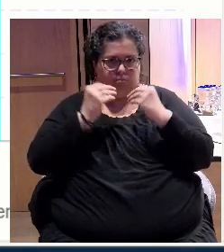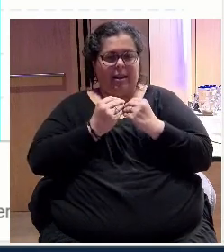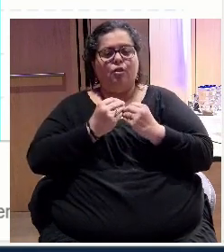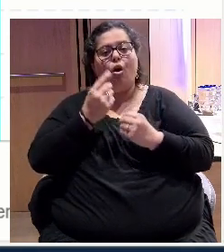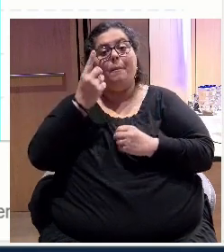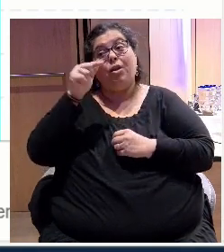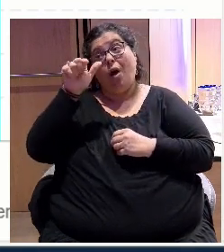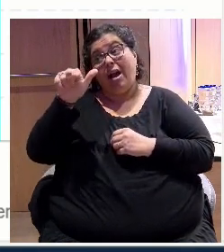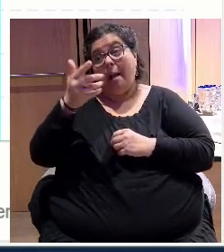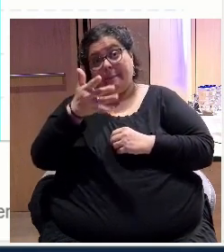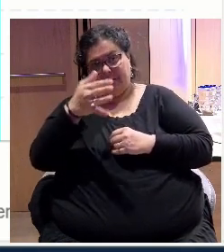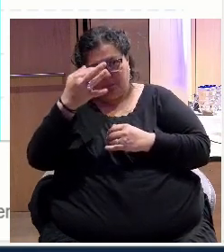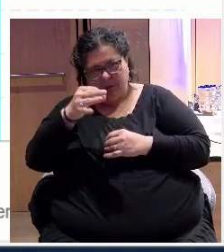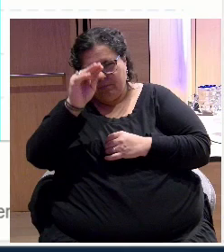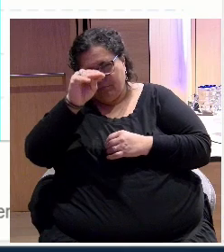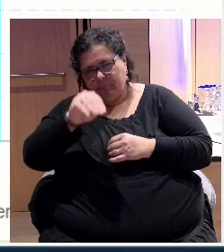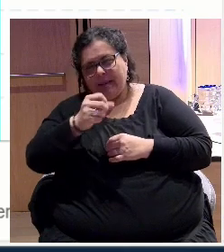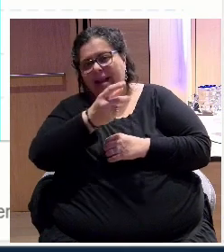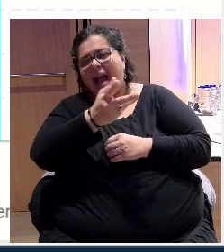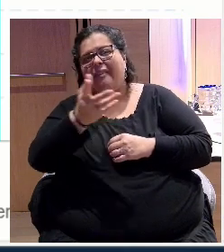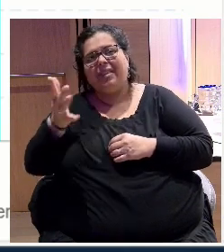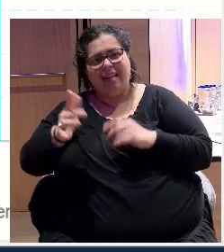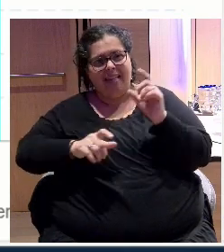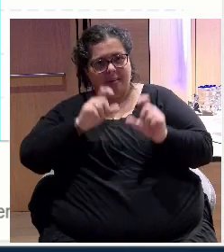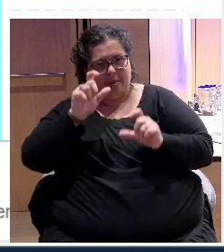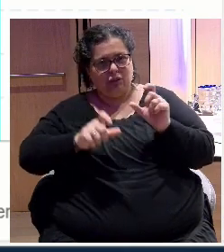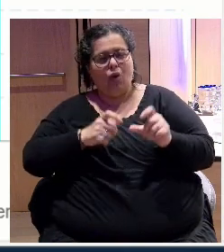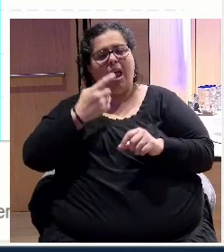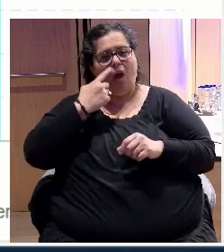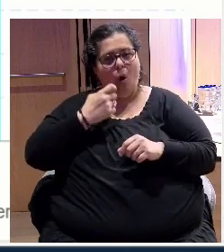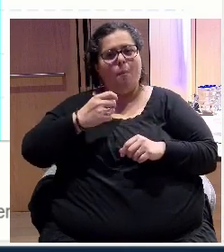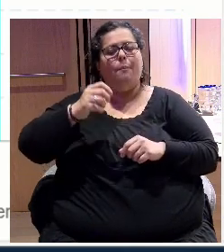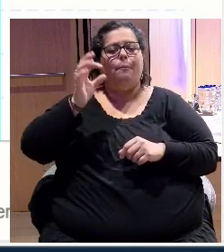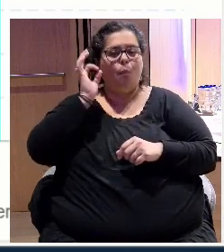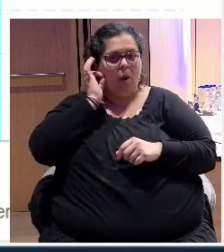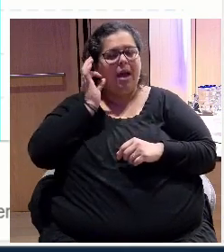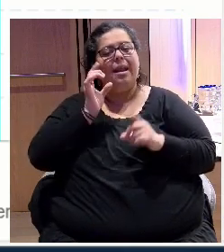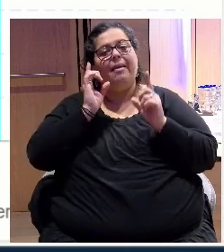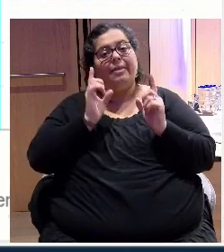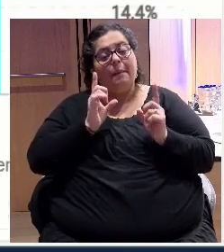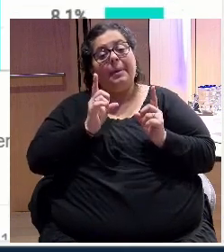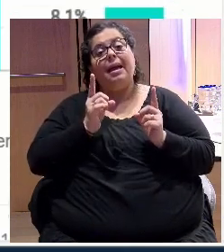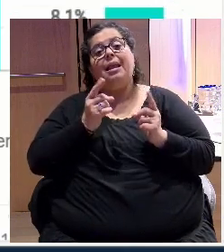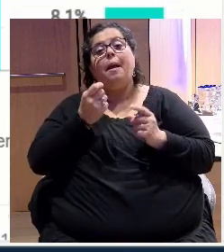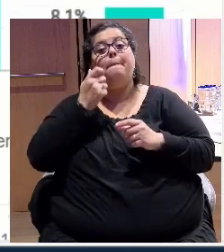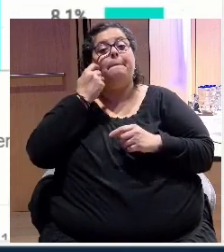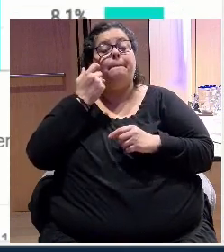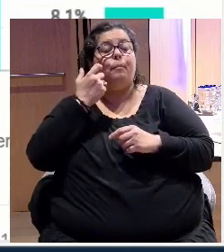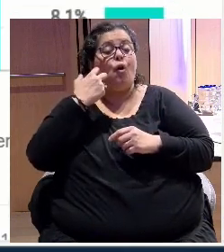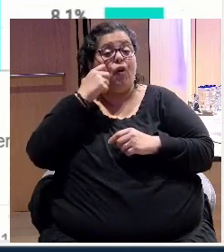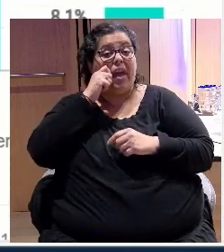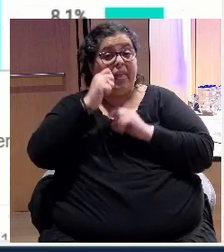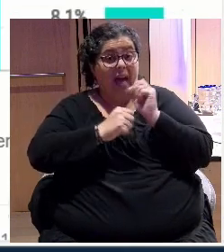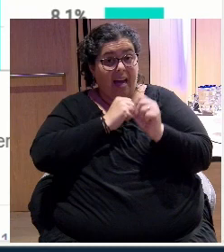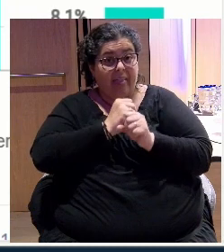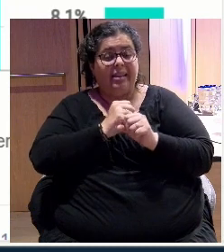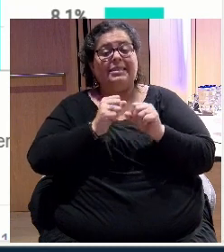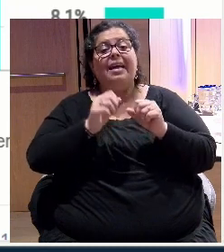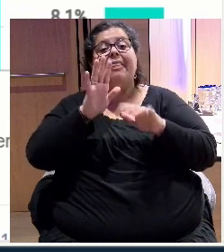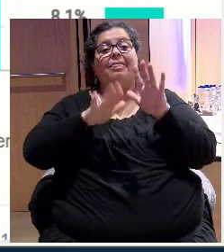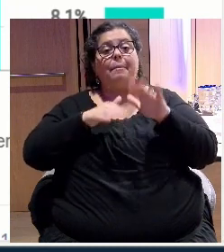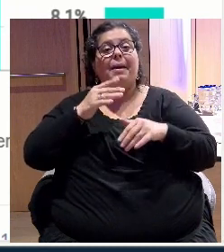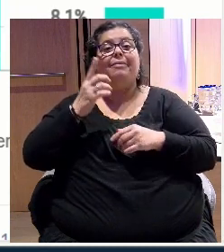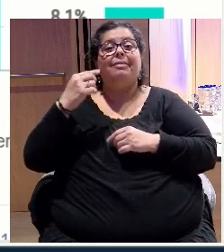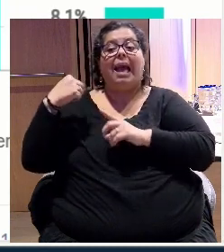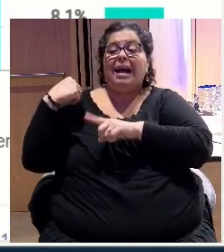tenemos acá la población, cantidad de personas por hombre o mujer, la estructura por edades según ascendencia afro. Esto es para el total del